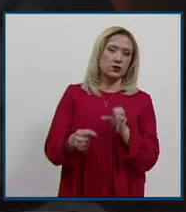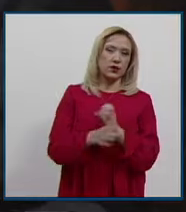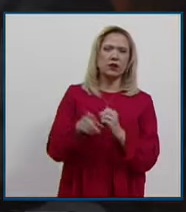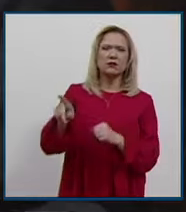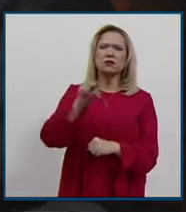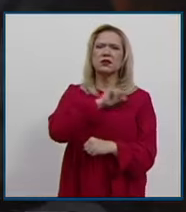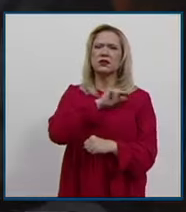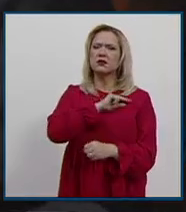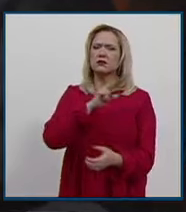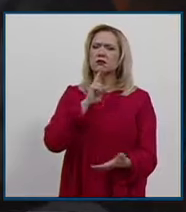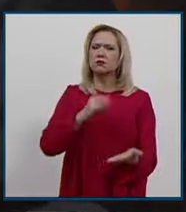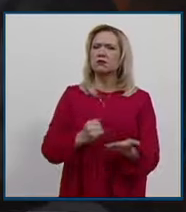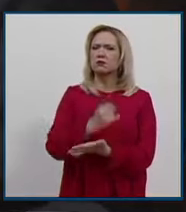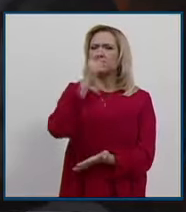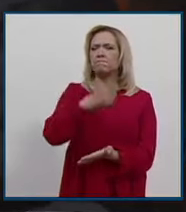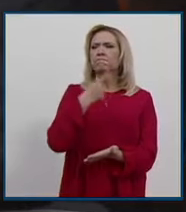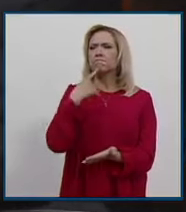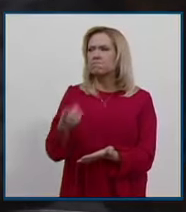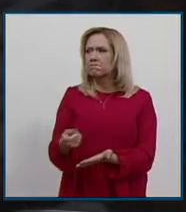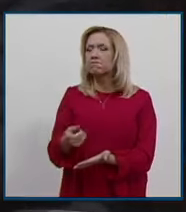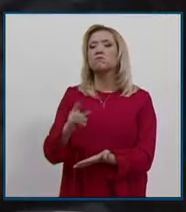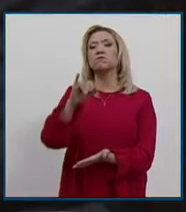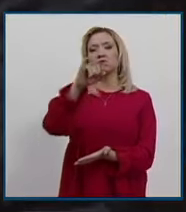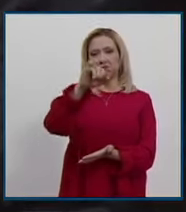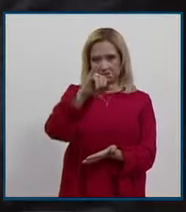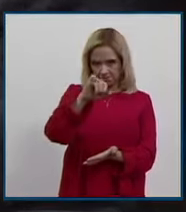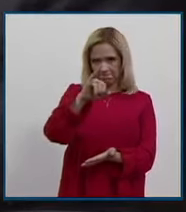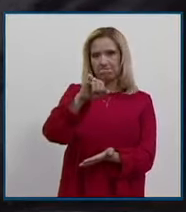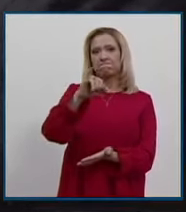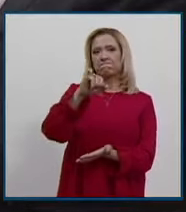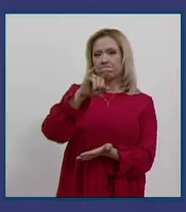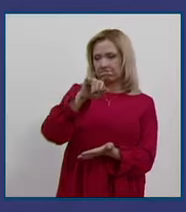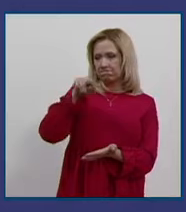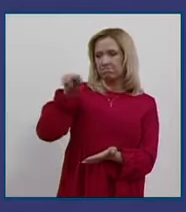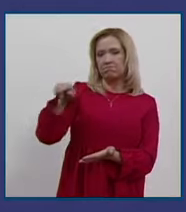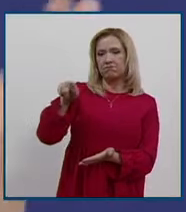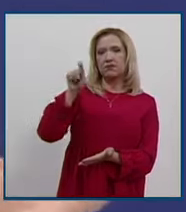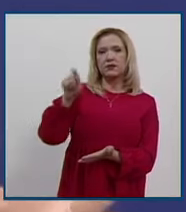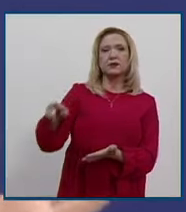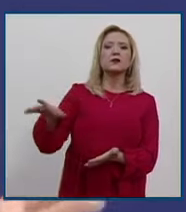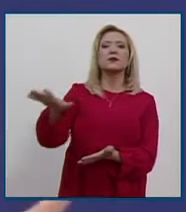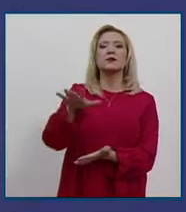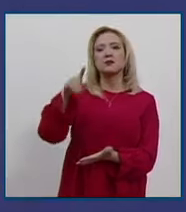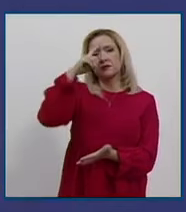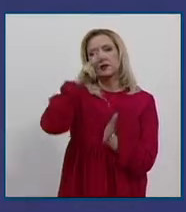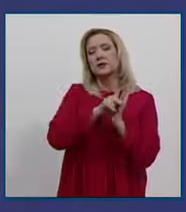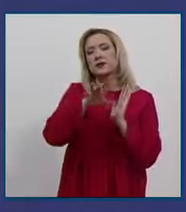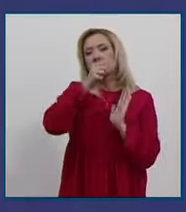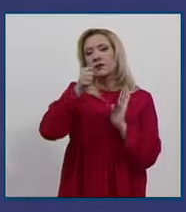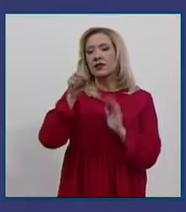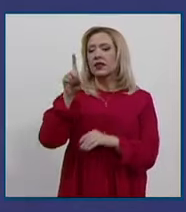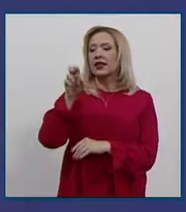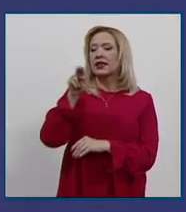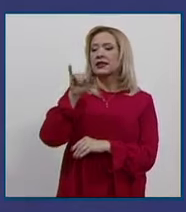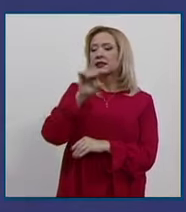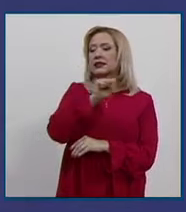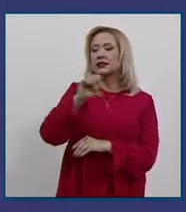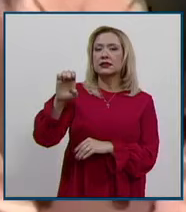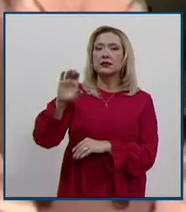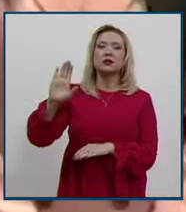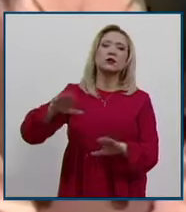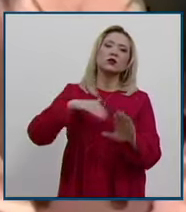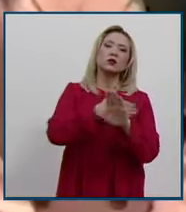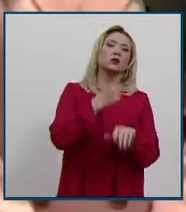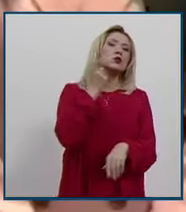en la que había determinado la existencia de violencia política en razón de género atribuida a la periodista Denise Dresser contra la